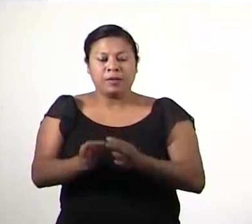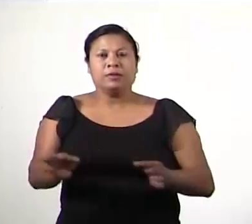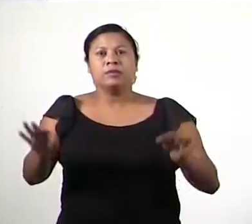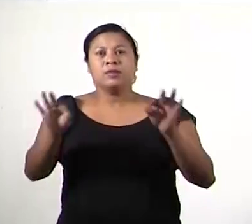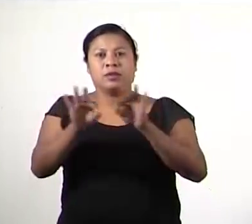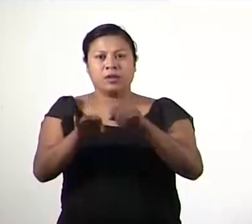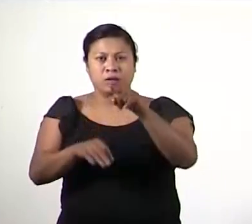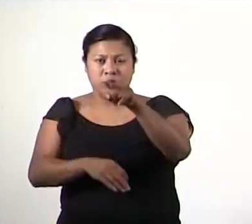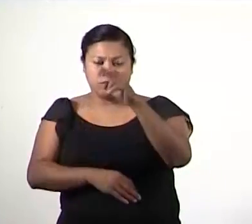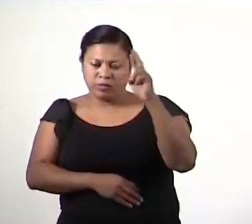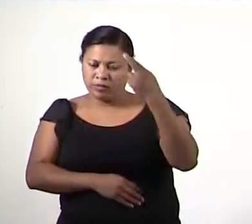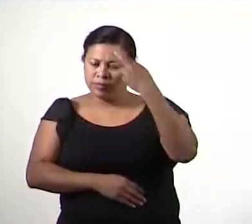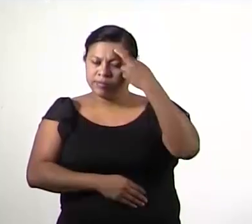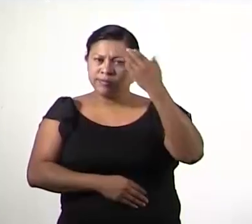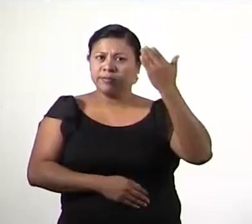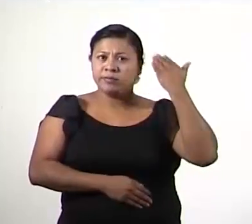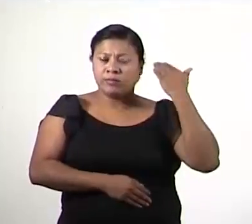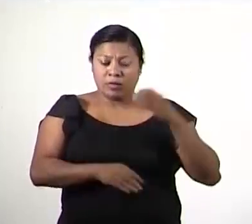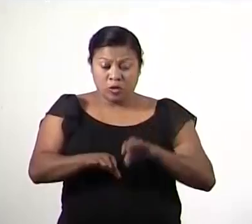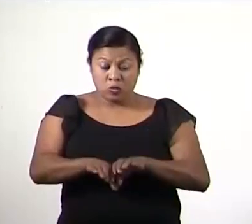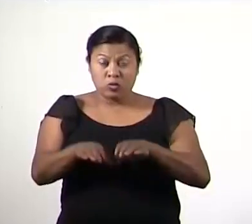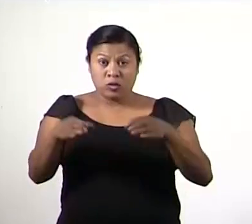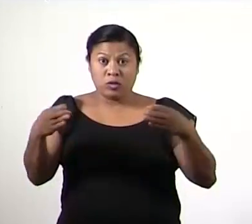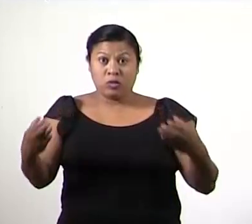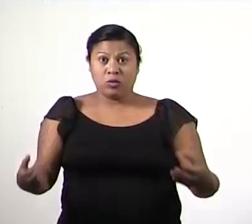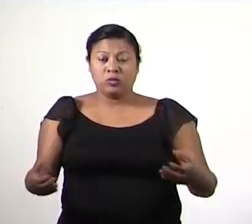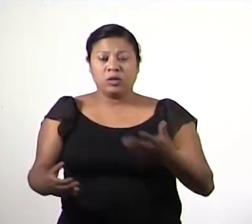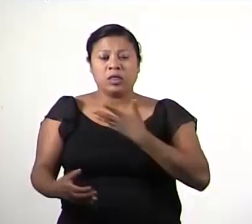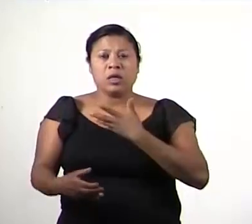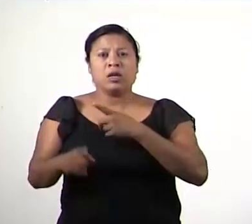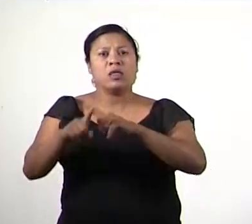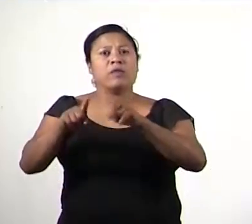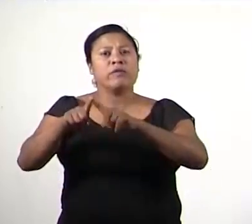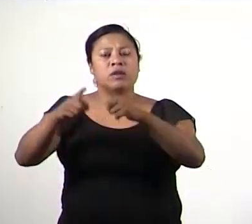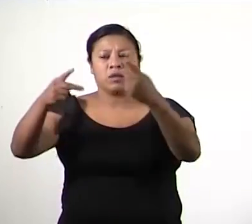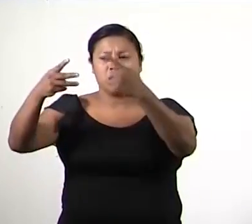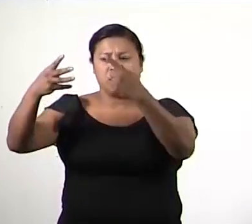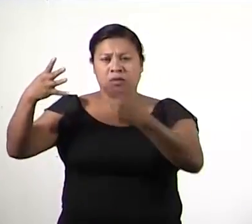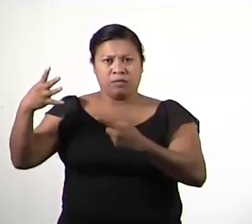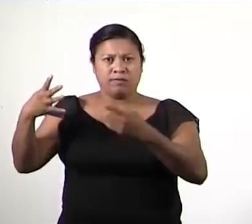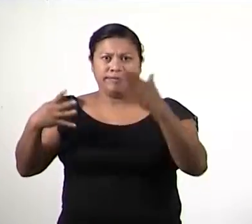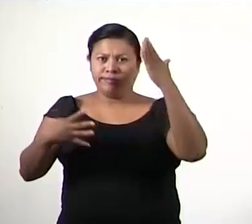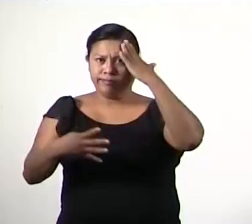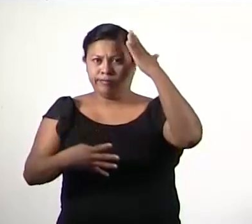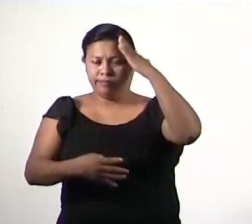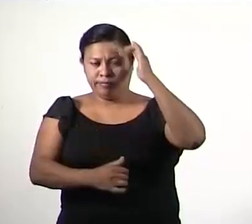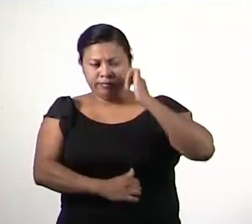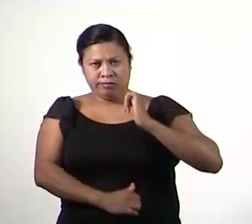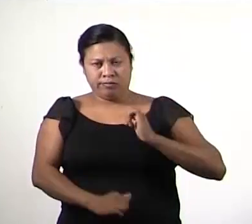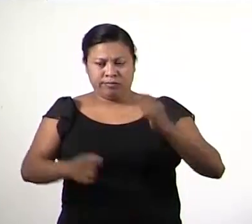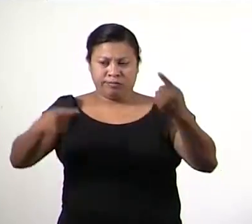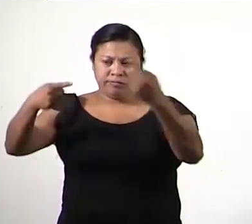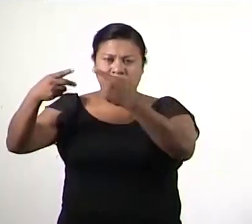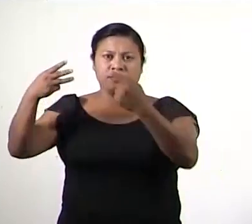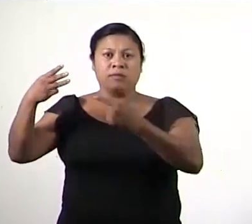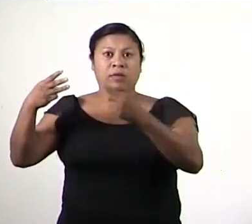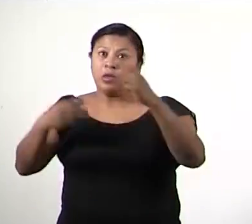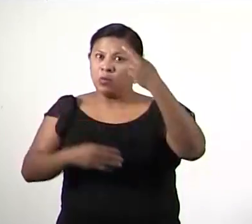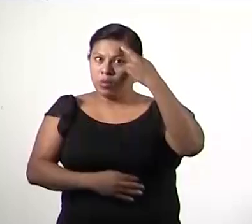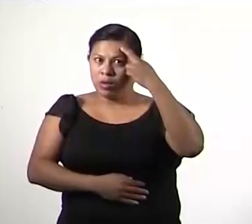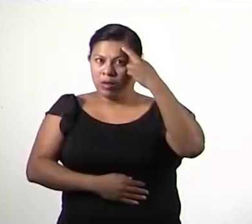importante recordar que los cuentos tienen una estructura muy principal. Acuérdate que